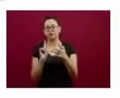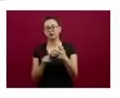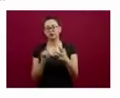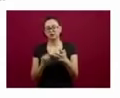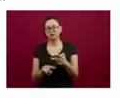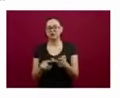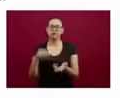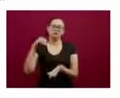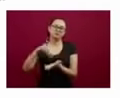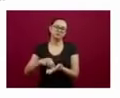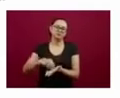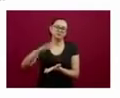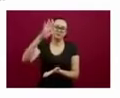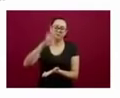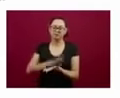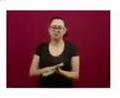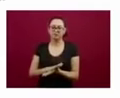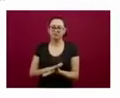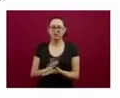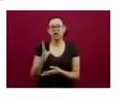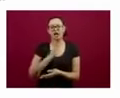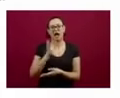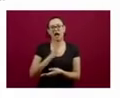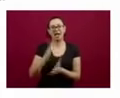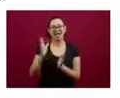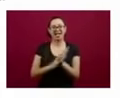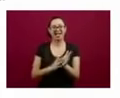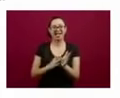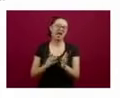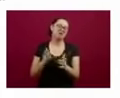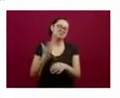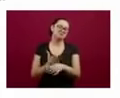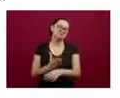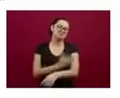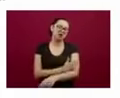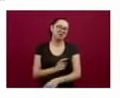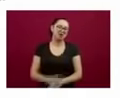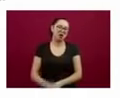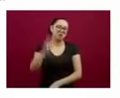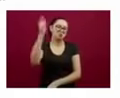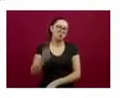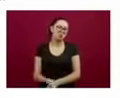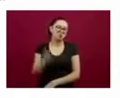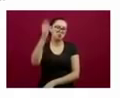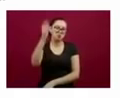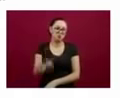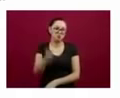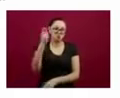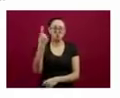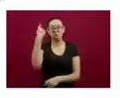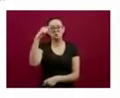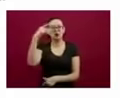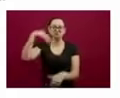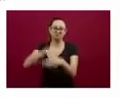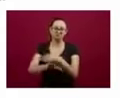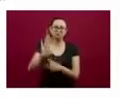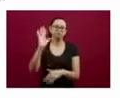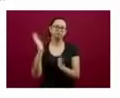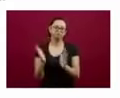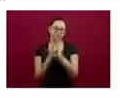en 5, ¿cuántos años fueron? no me acuerdo cuántos años hemos estado aquí,